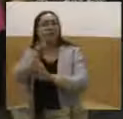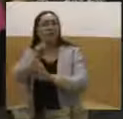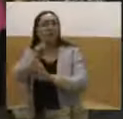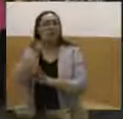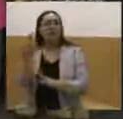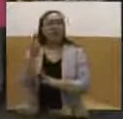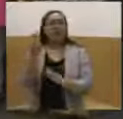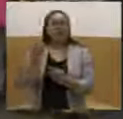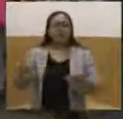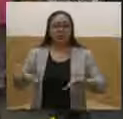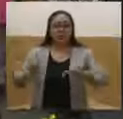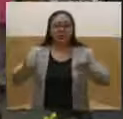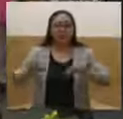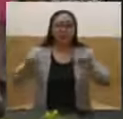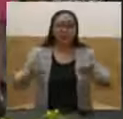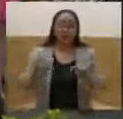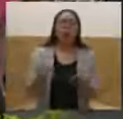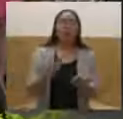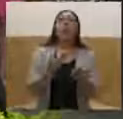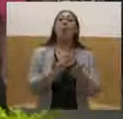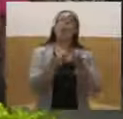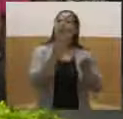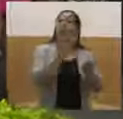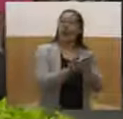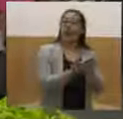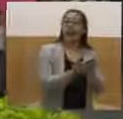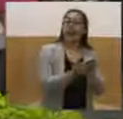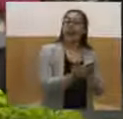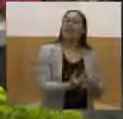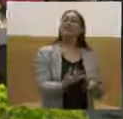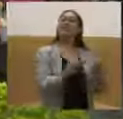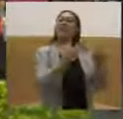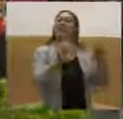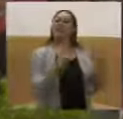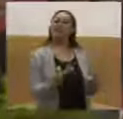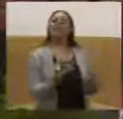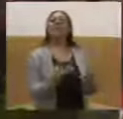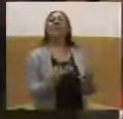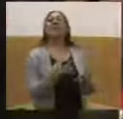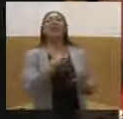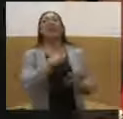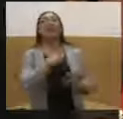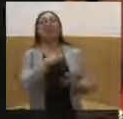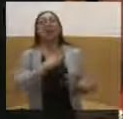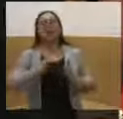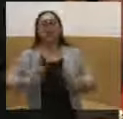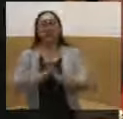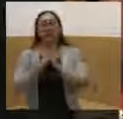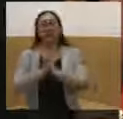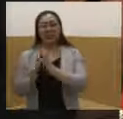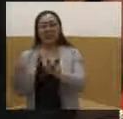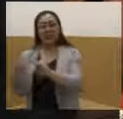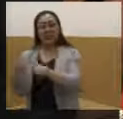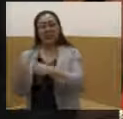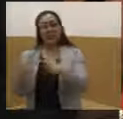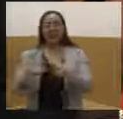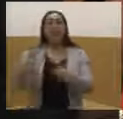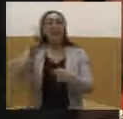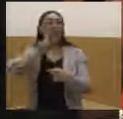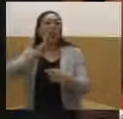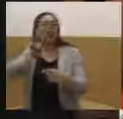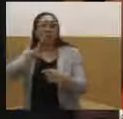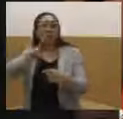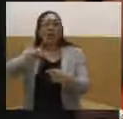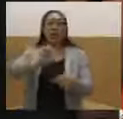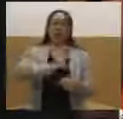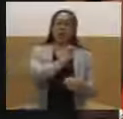proyectos que tengan buen sustento, que tengan el concurso de las organizaciones civiles, de los colectivos de mujeres, de